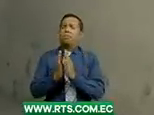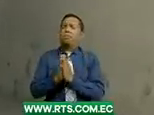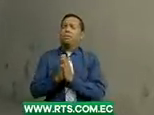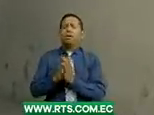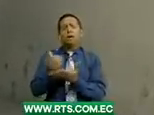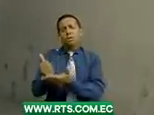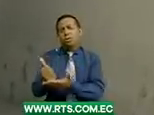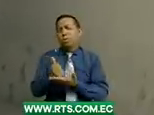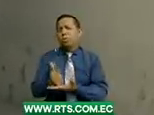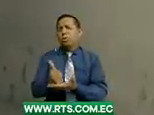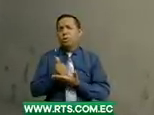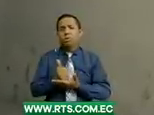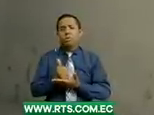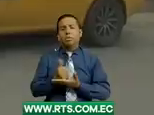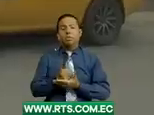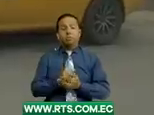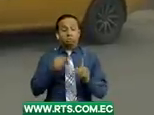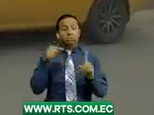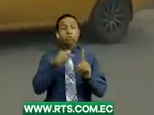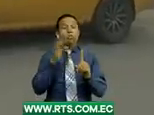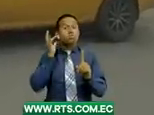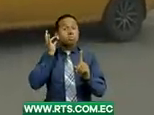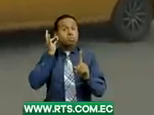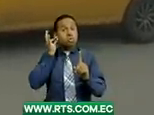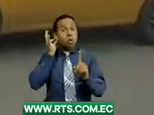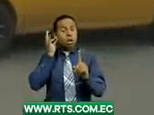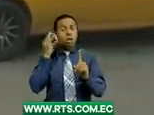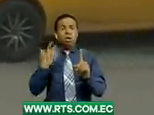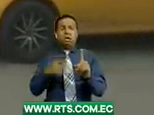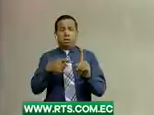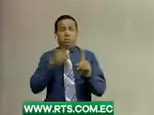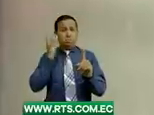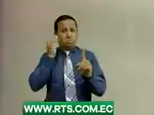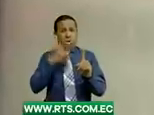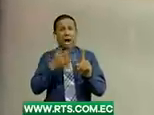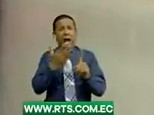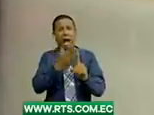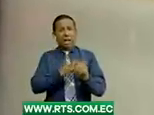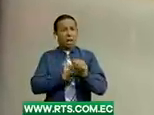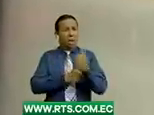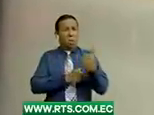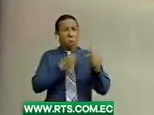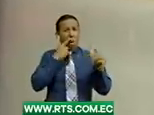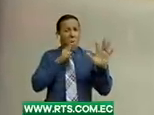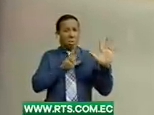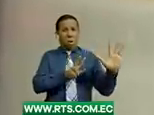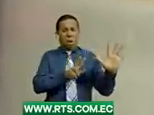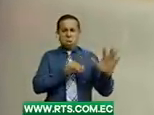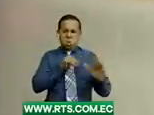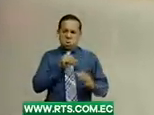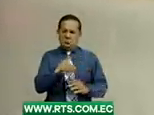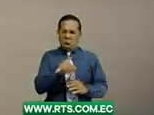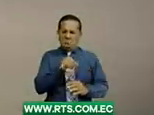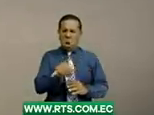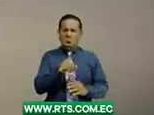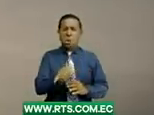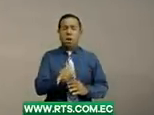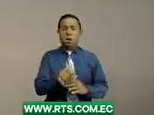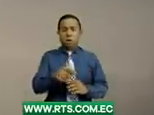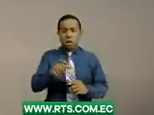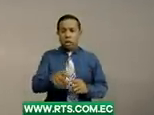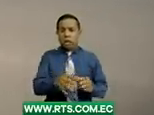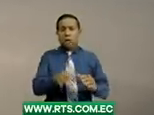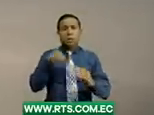En el caso de la mujer violada por 8 hombres en el Cantón Salinas, la víctima se encuentra aún con pronóstico reservado.